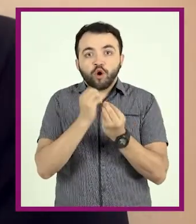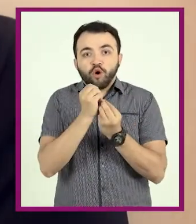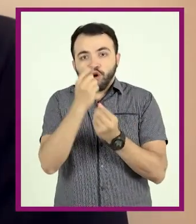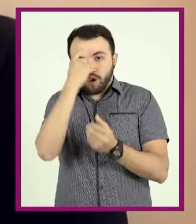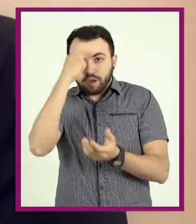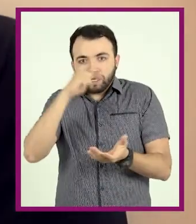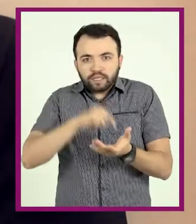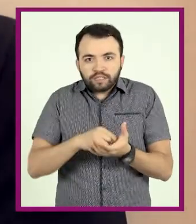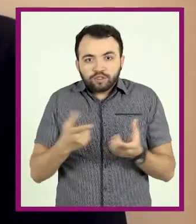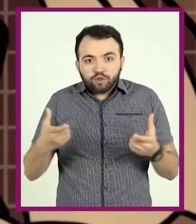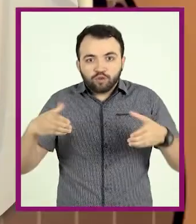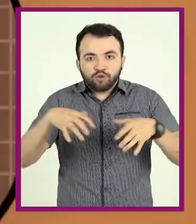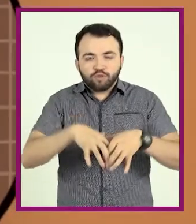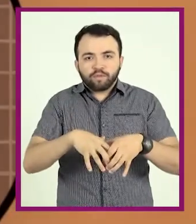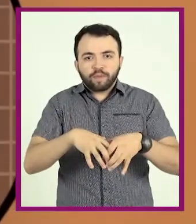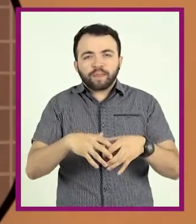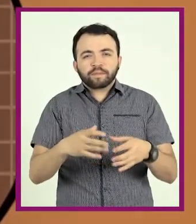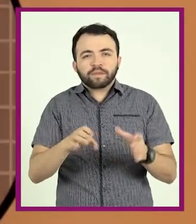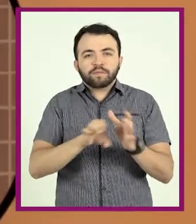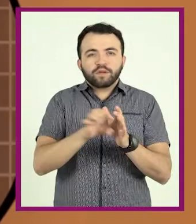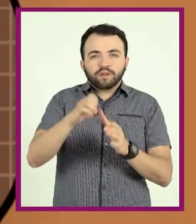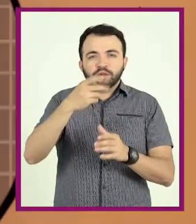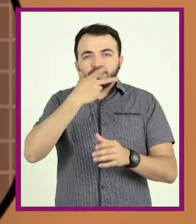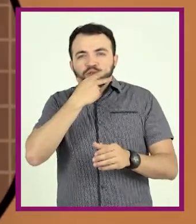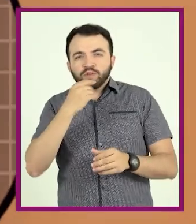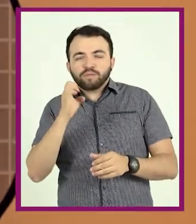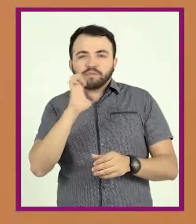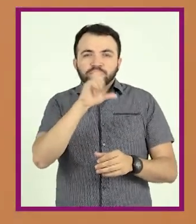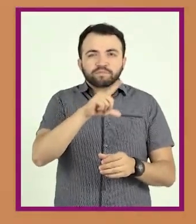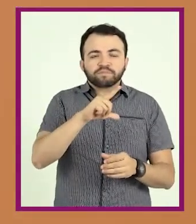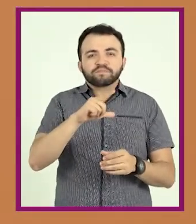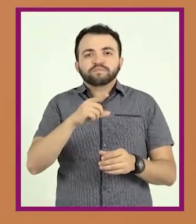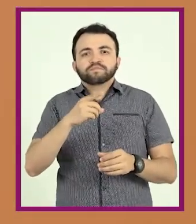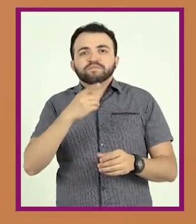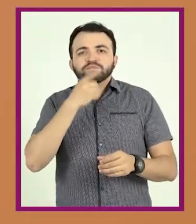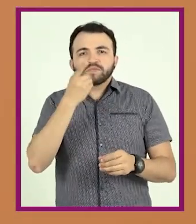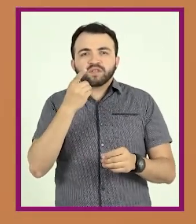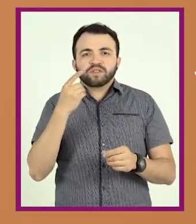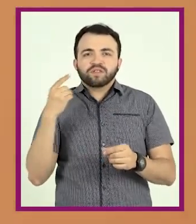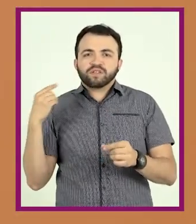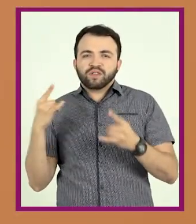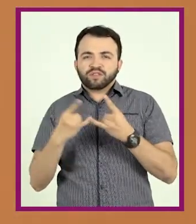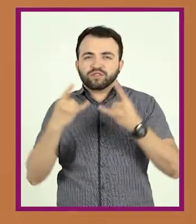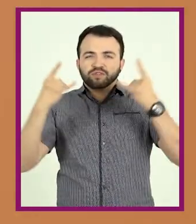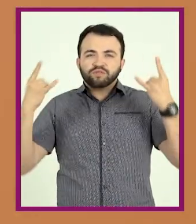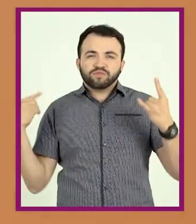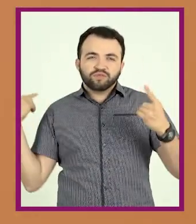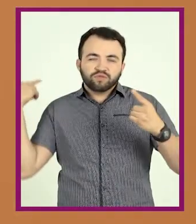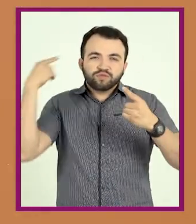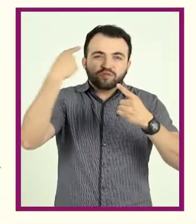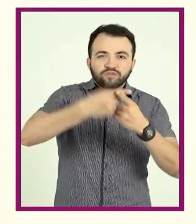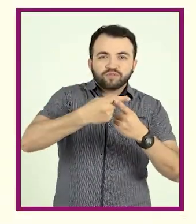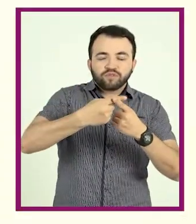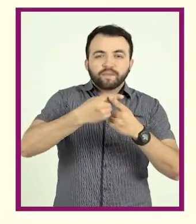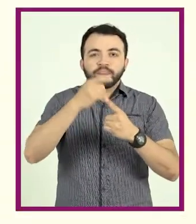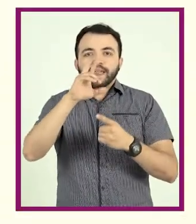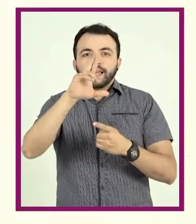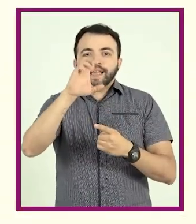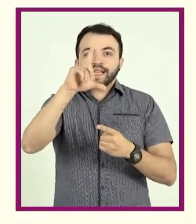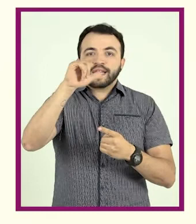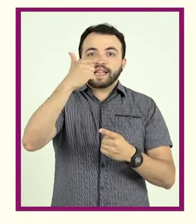creencia. Otros pensadores, como el español José Ortega y Gasset, argumentaban que el origen del término está en el